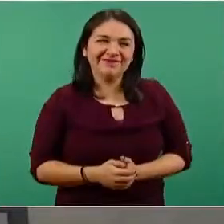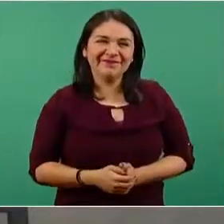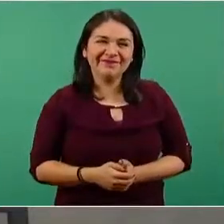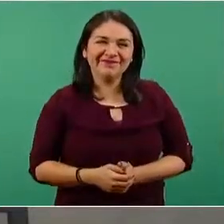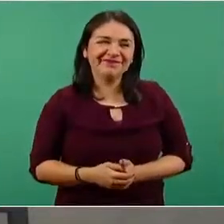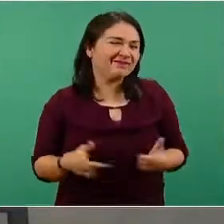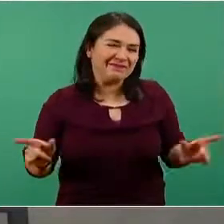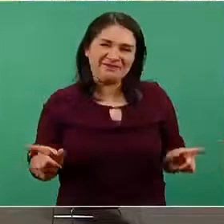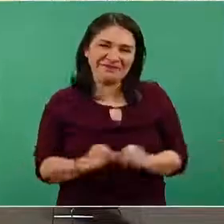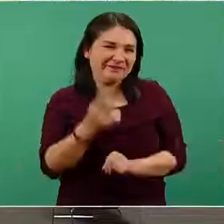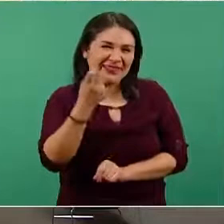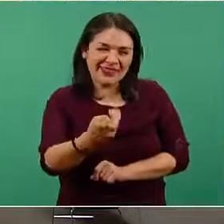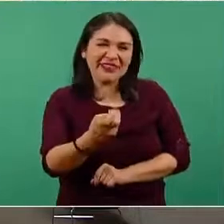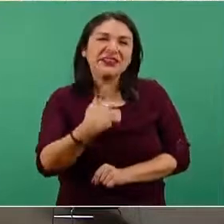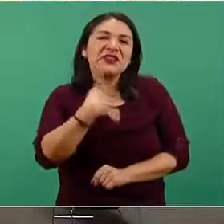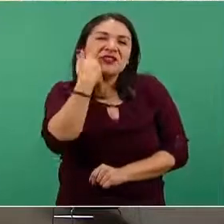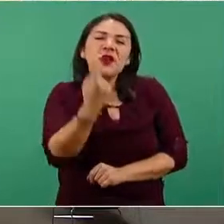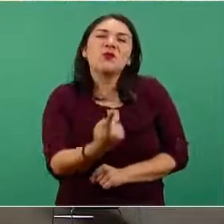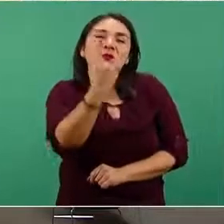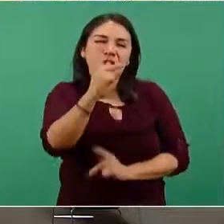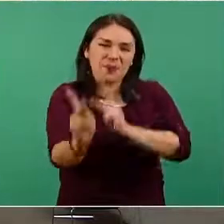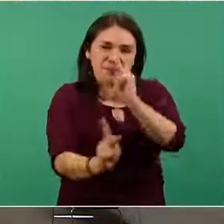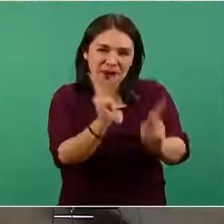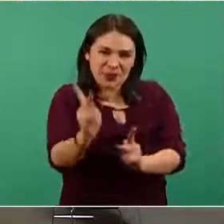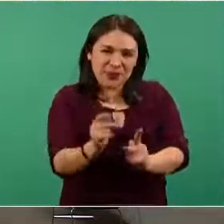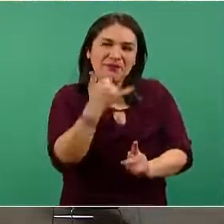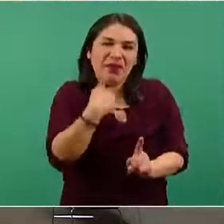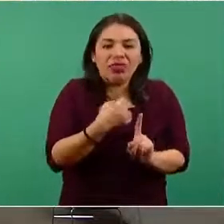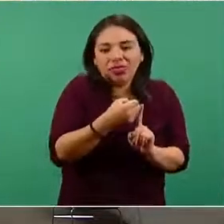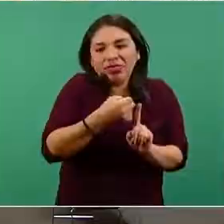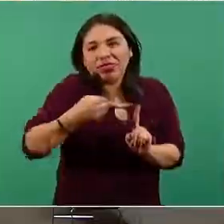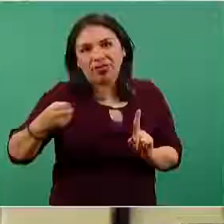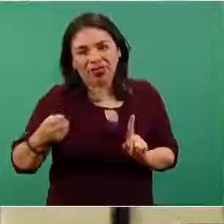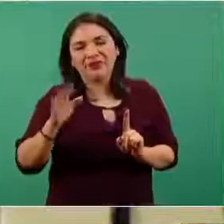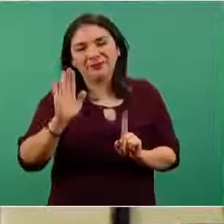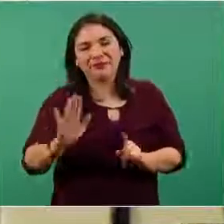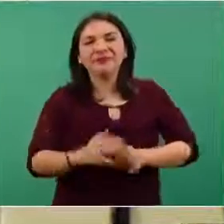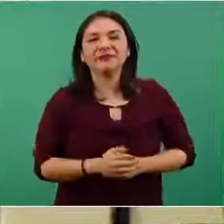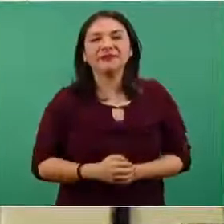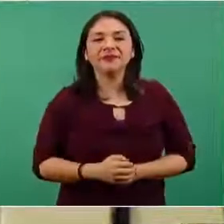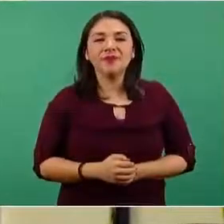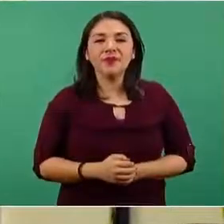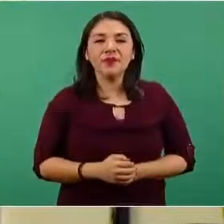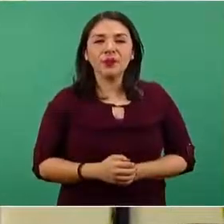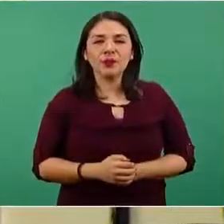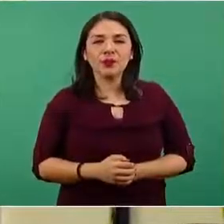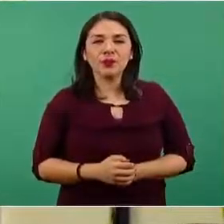Sin más por el momento, me gustaría hacer una pregunta porque ya me extendí en este punto.